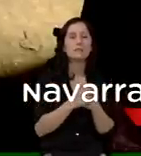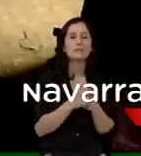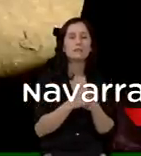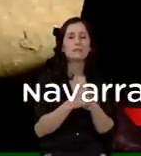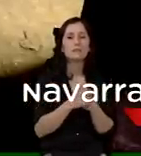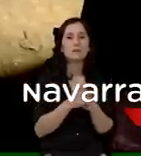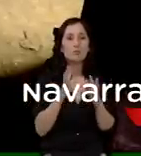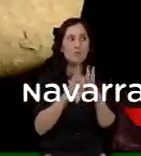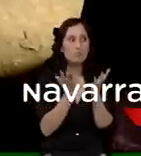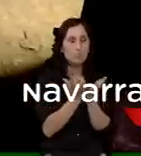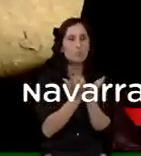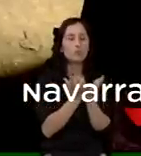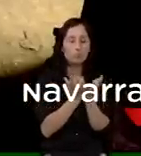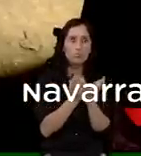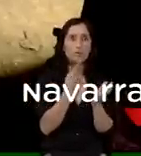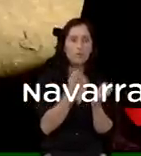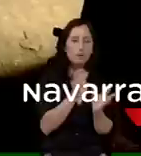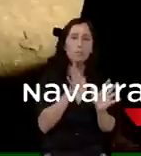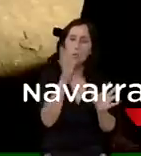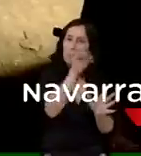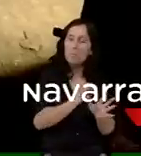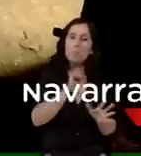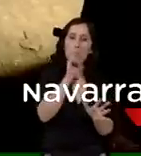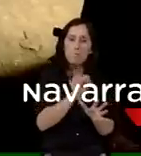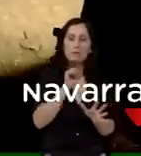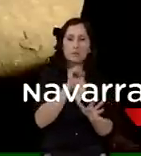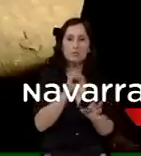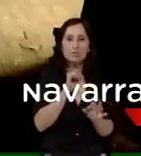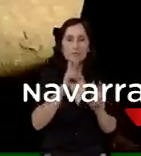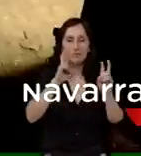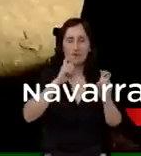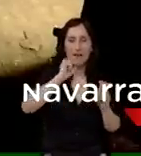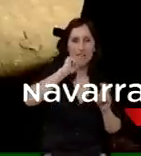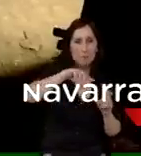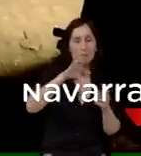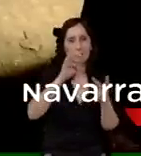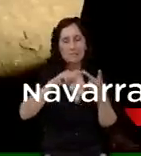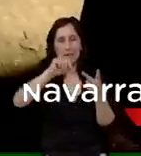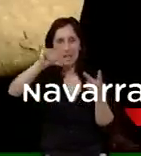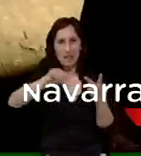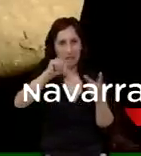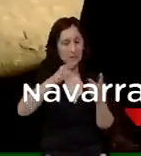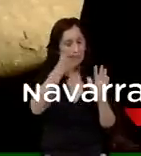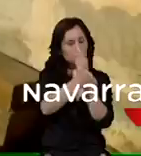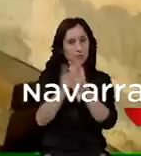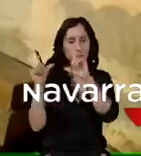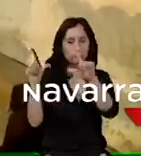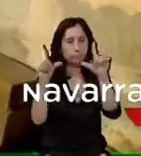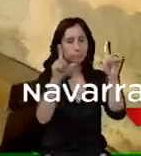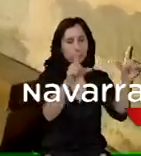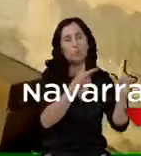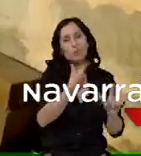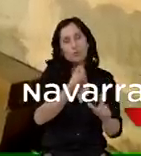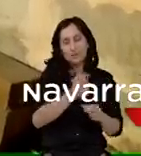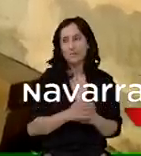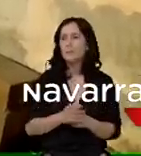mundo tan complejo y tan maravilloso que es el mundo de la aceituna y el aceite. Y ahora vamos a hablar de ti. ¿Qué